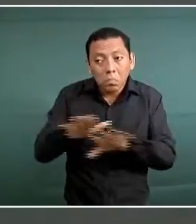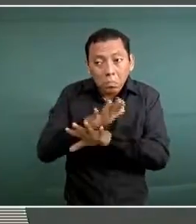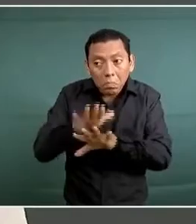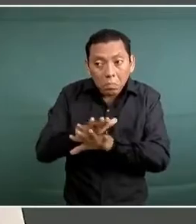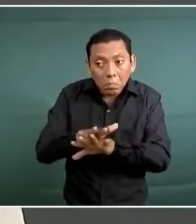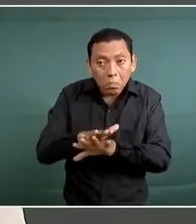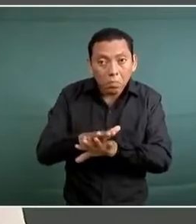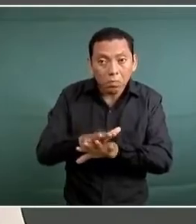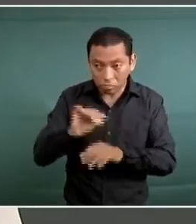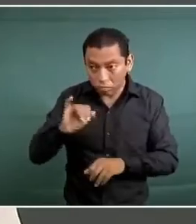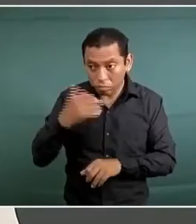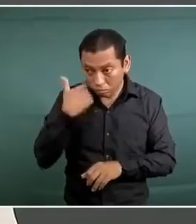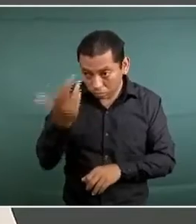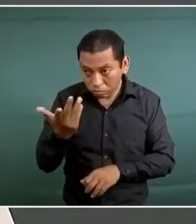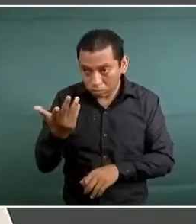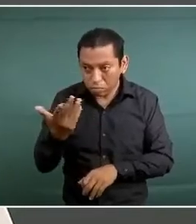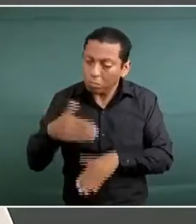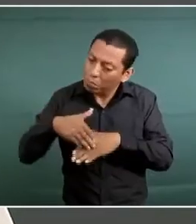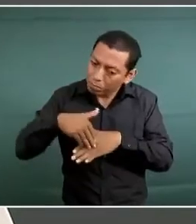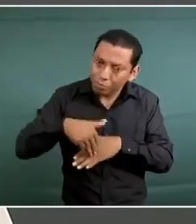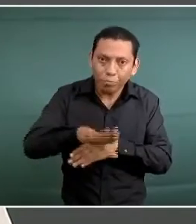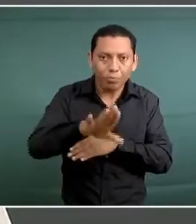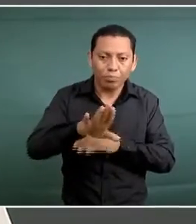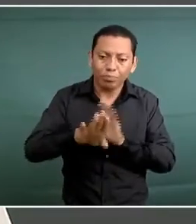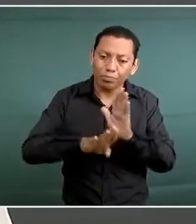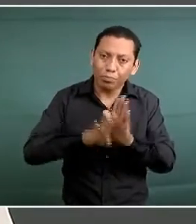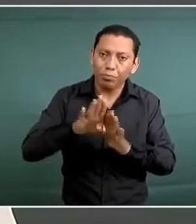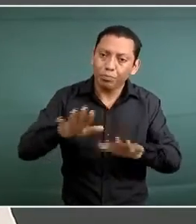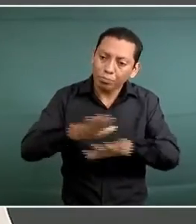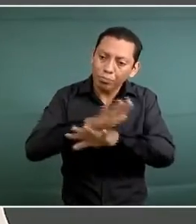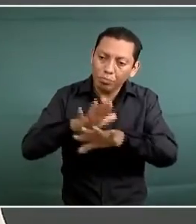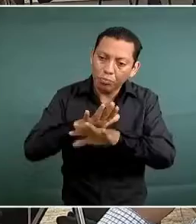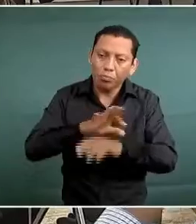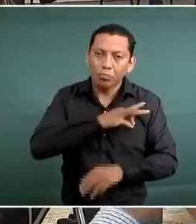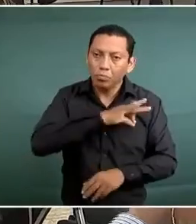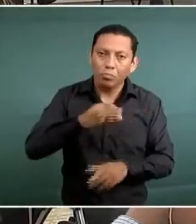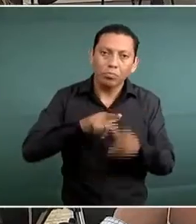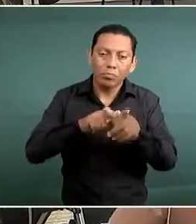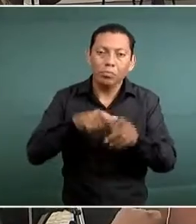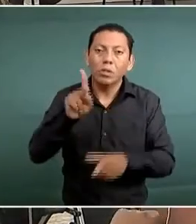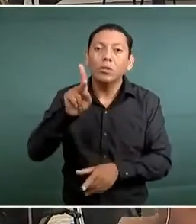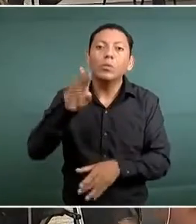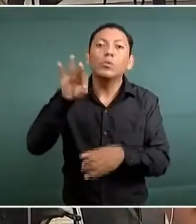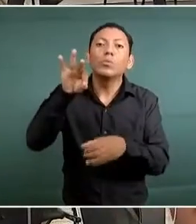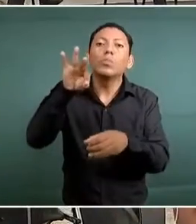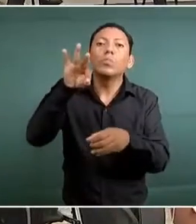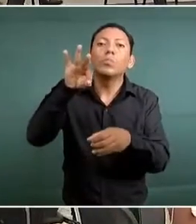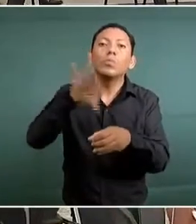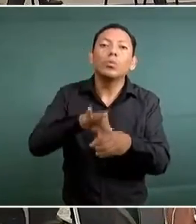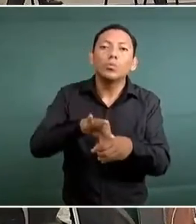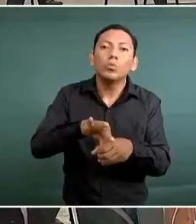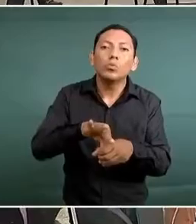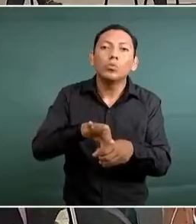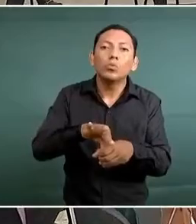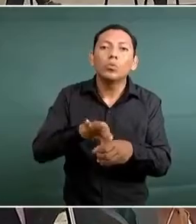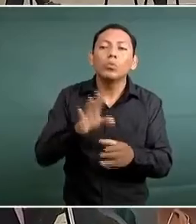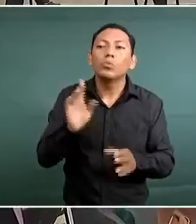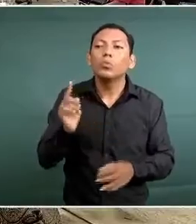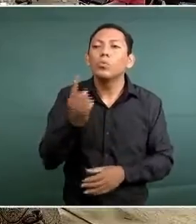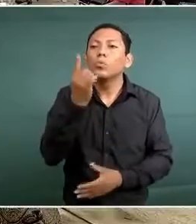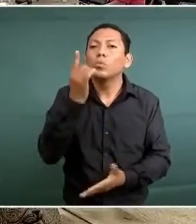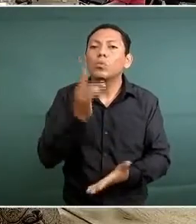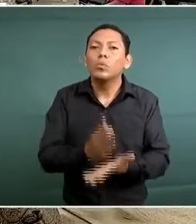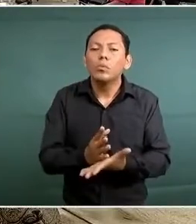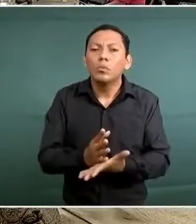también adelante vámonos pero eso es un voto no hace falta